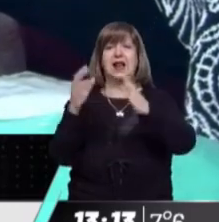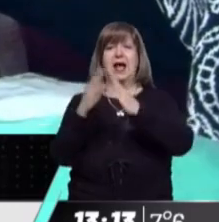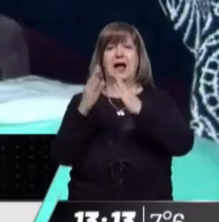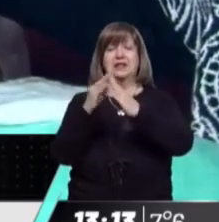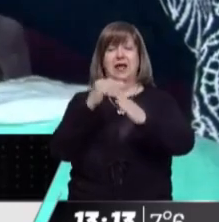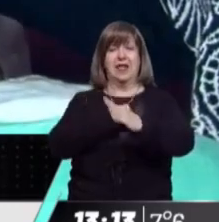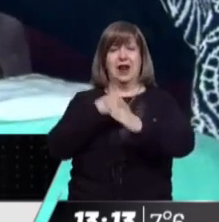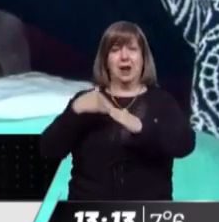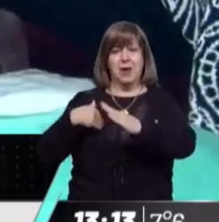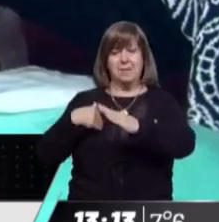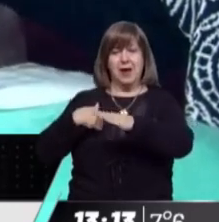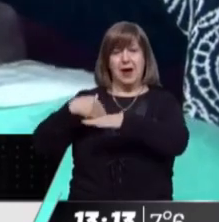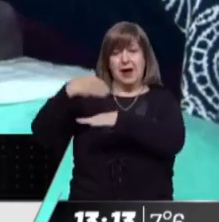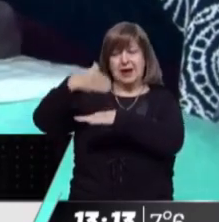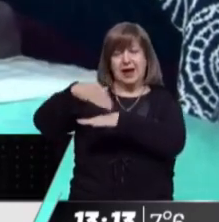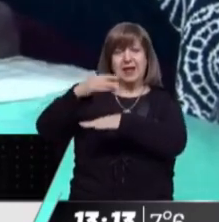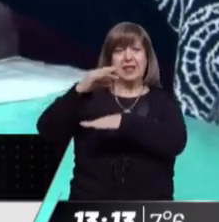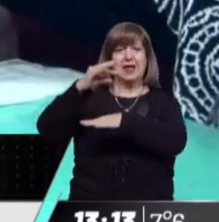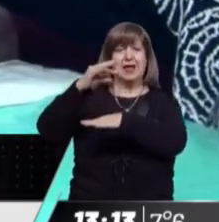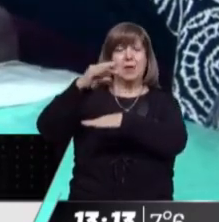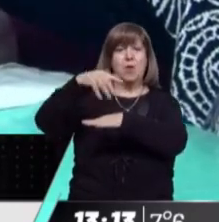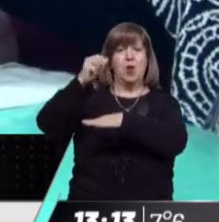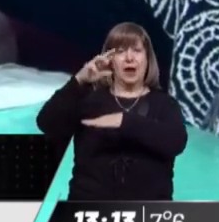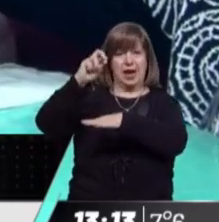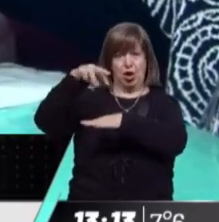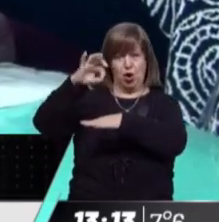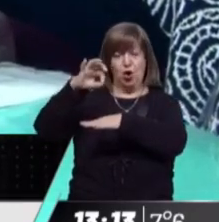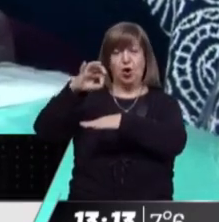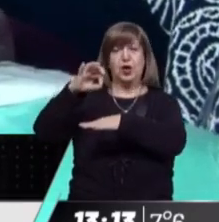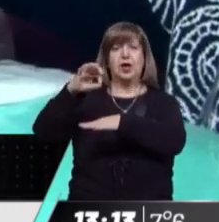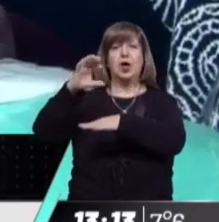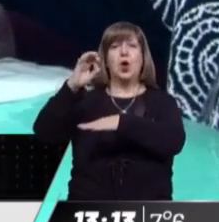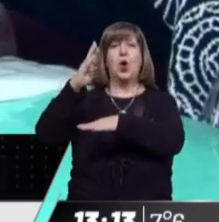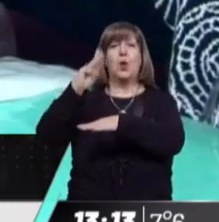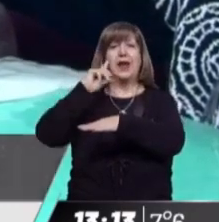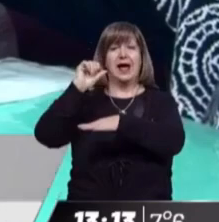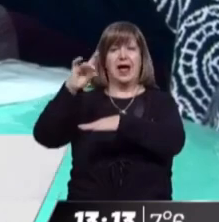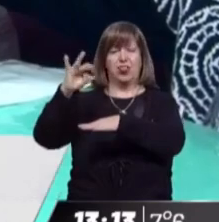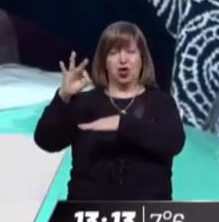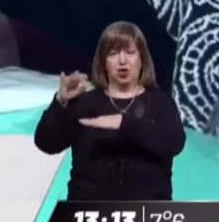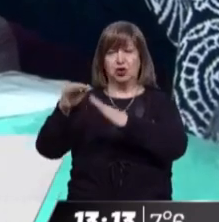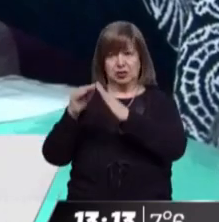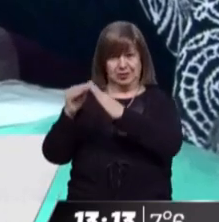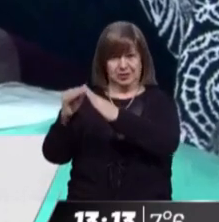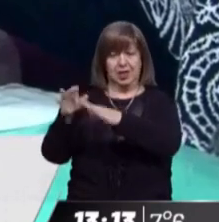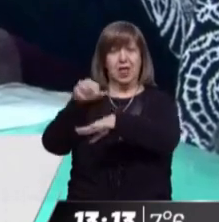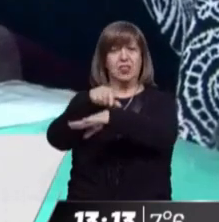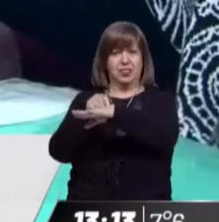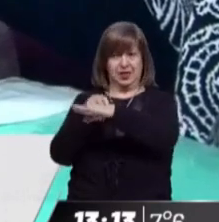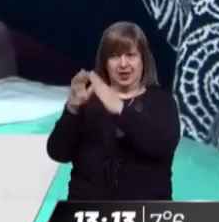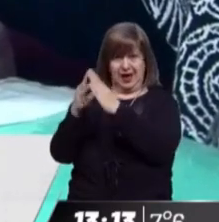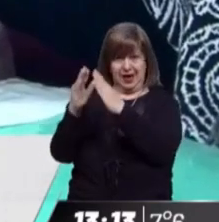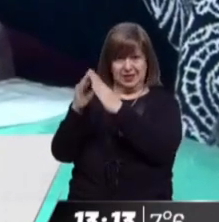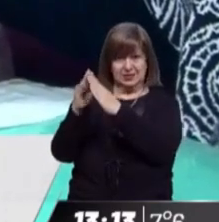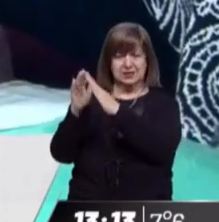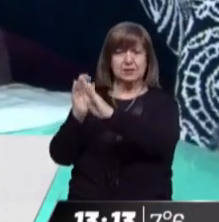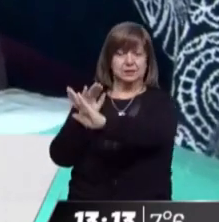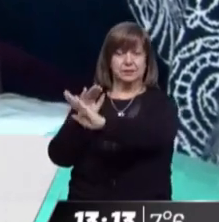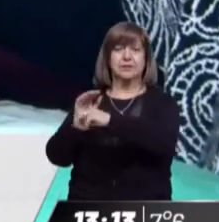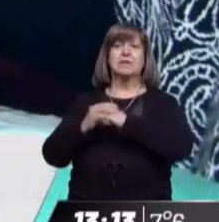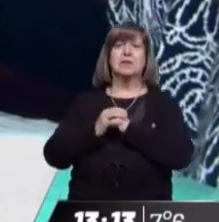Calle Doctor Moreno y Rafael obligado con una pulsera eh quien el doctor